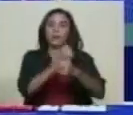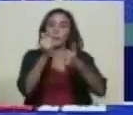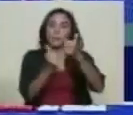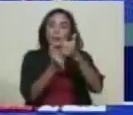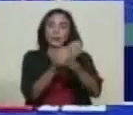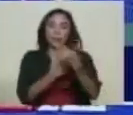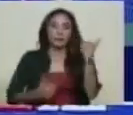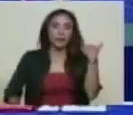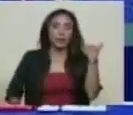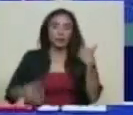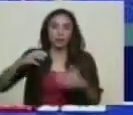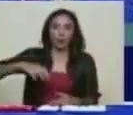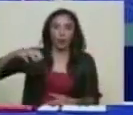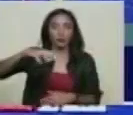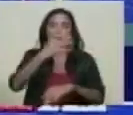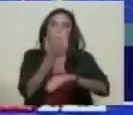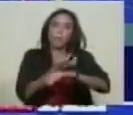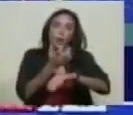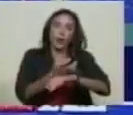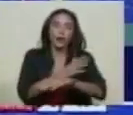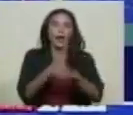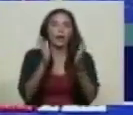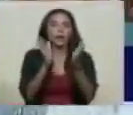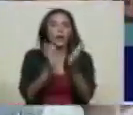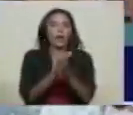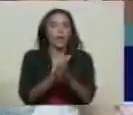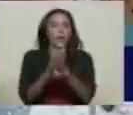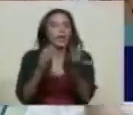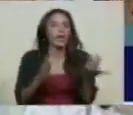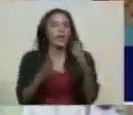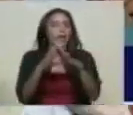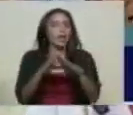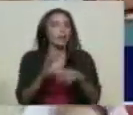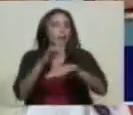vicepresidenta de la región Monagas del Tamacuro, Anita.